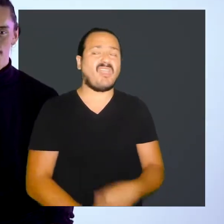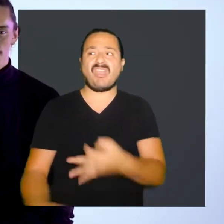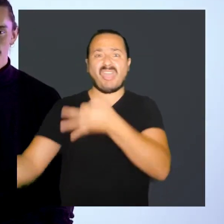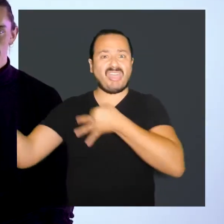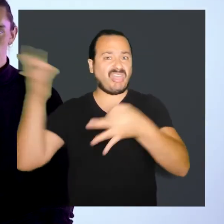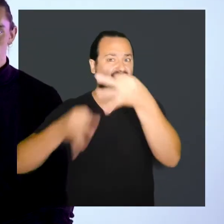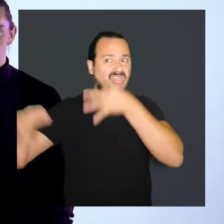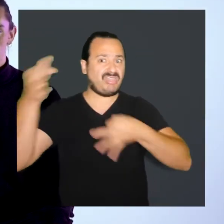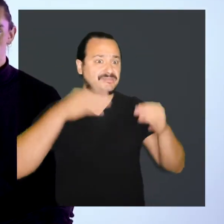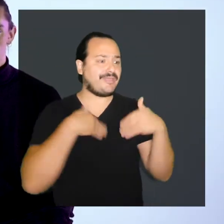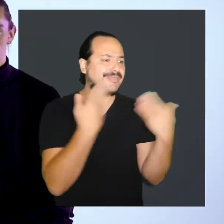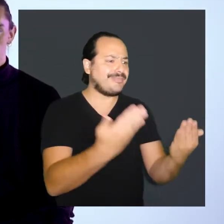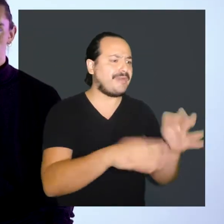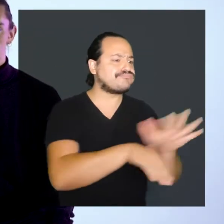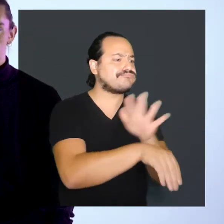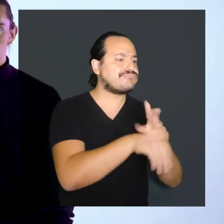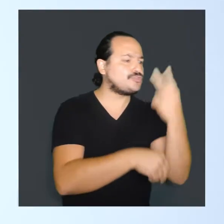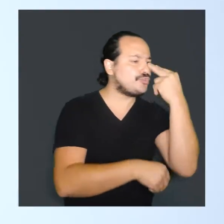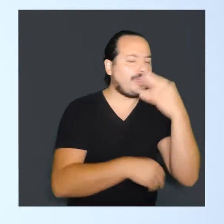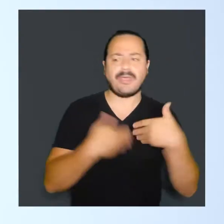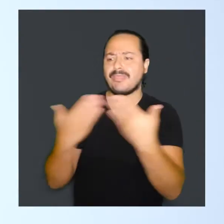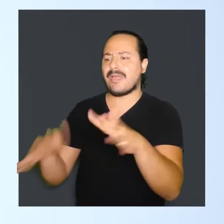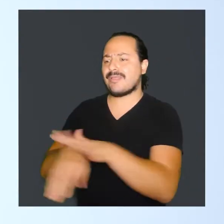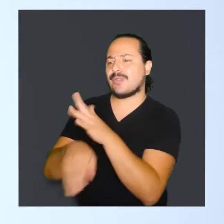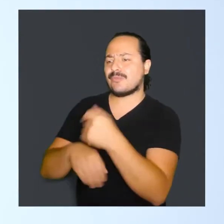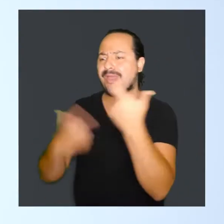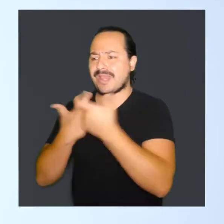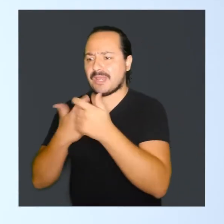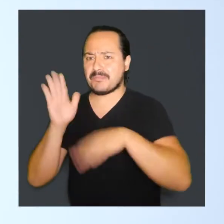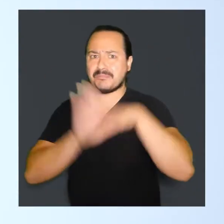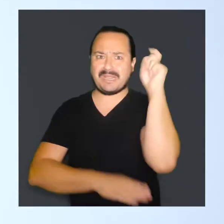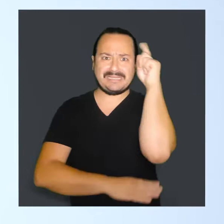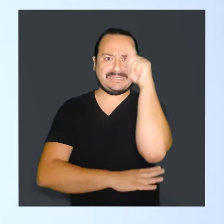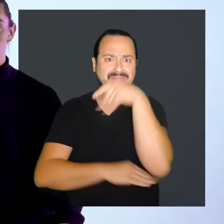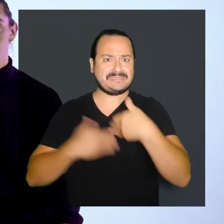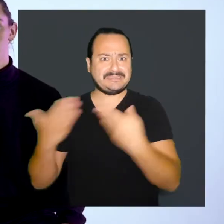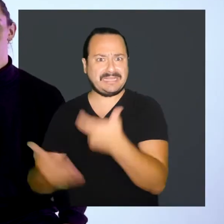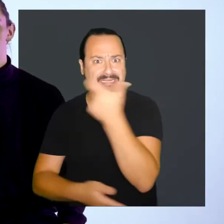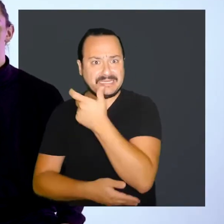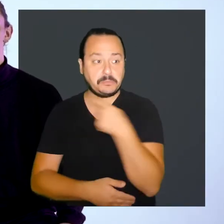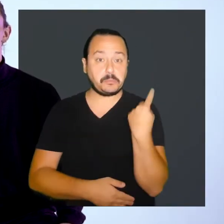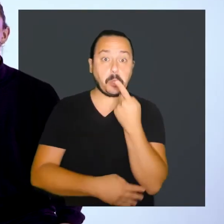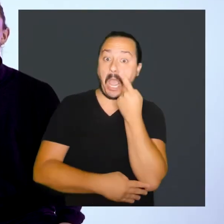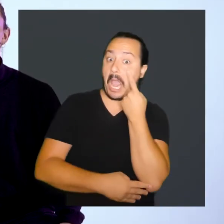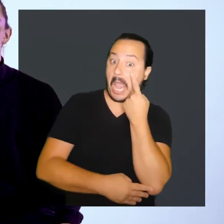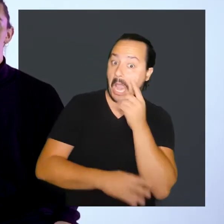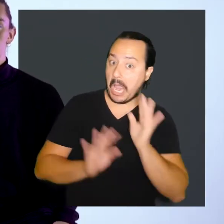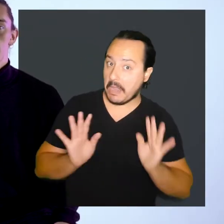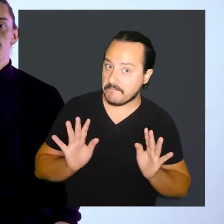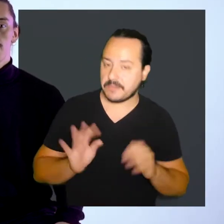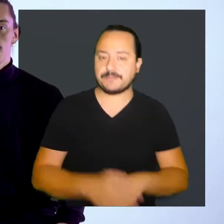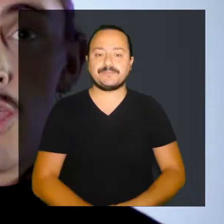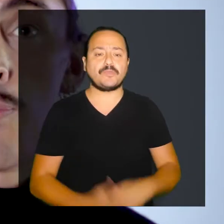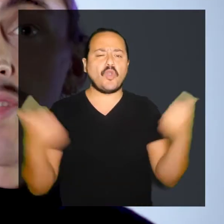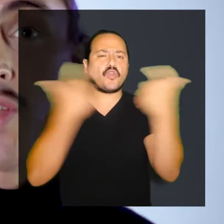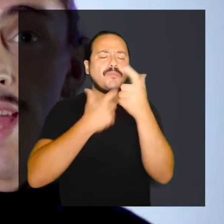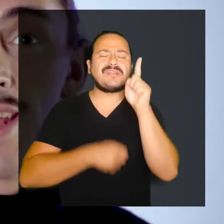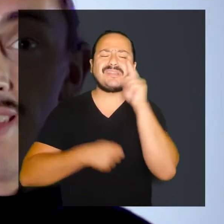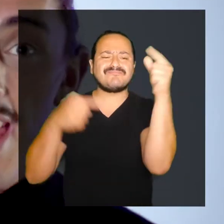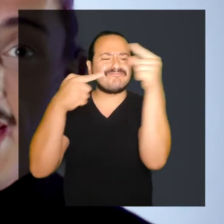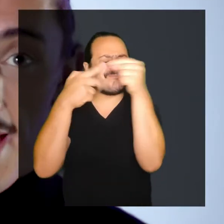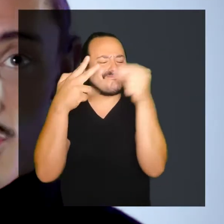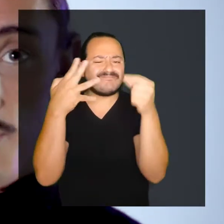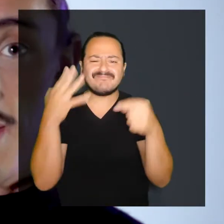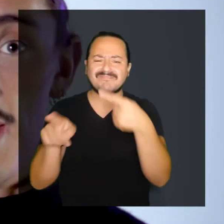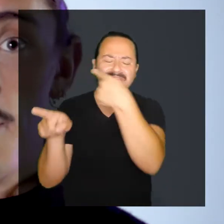Dicen que es mucho más difícil hacer reír que llorar. Aquí sacaremos nuestras propias conclusiones. La comedia tiene distintas características. Los